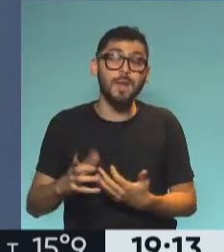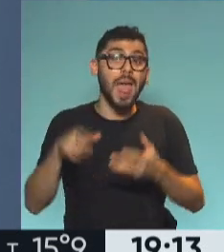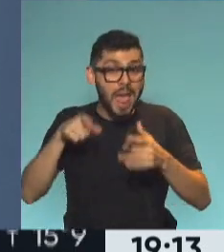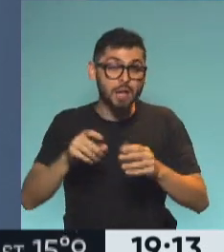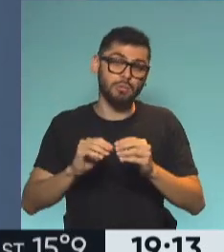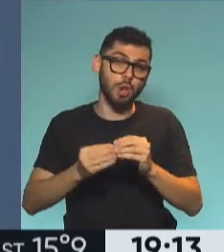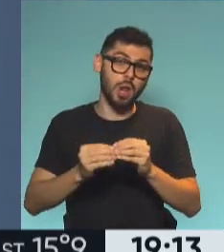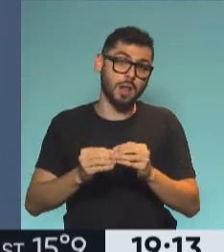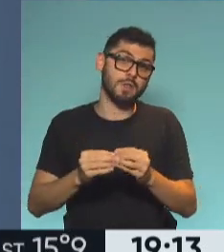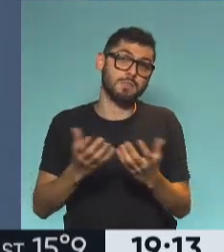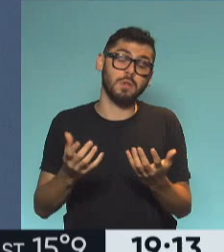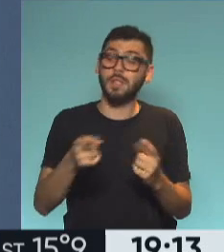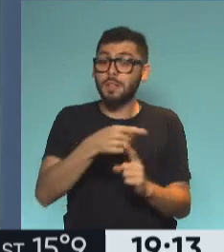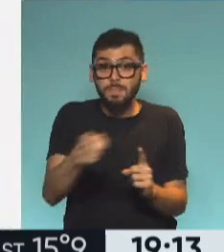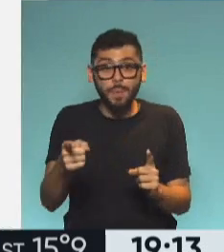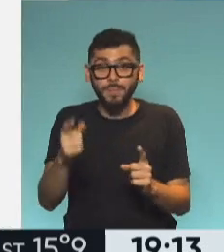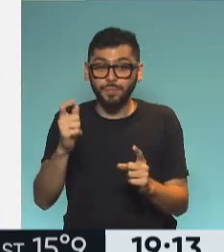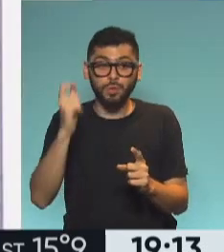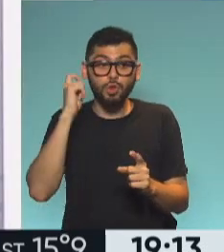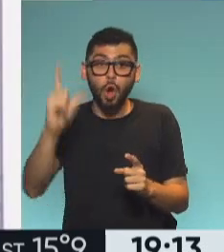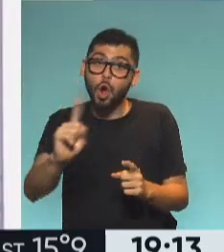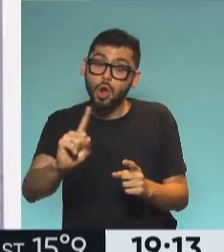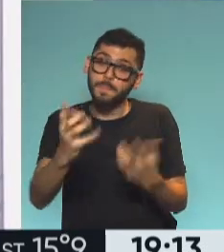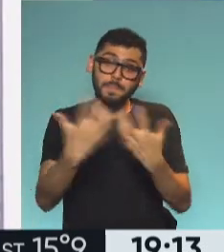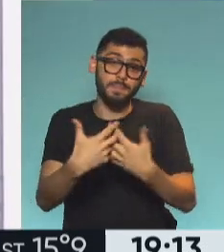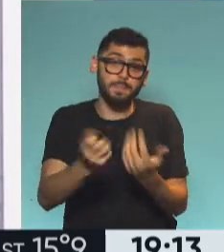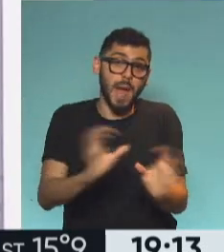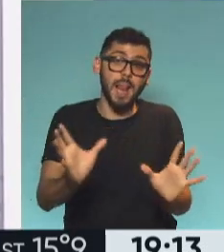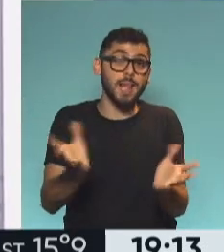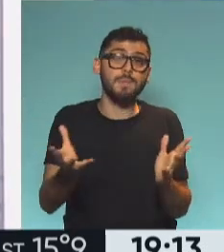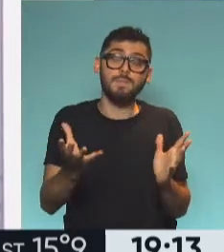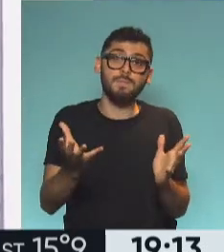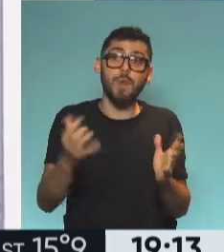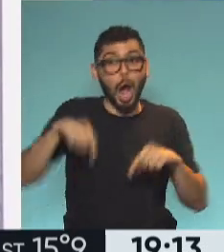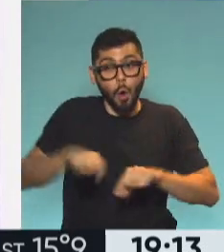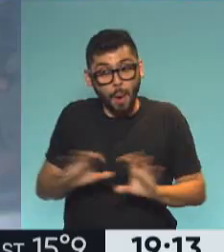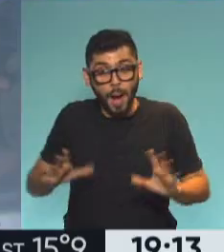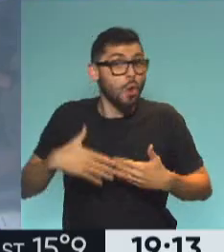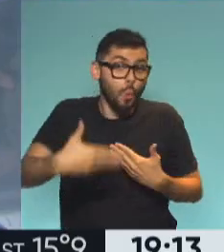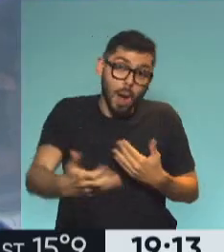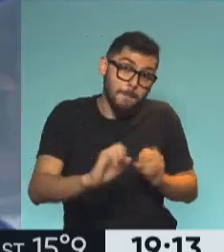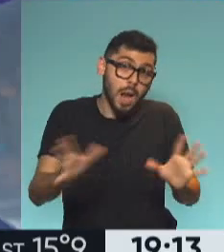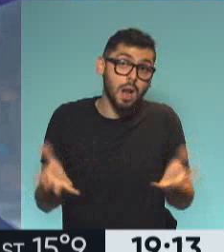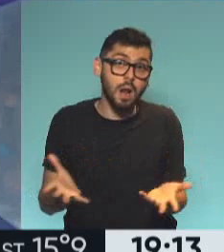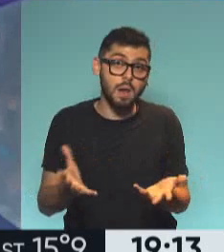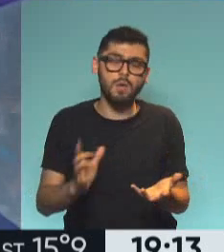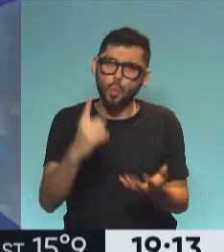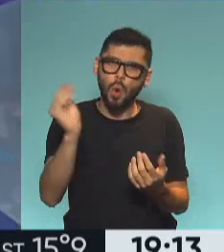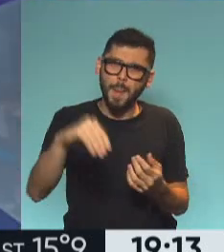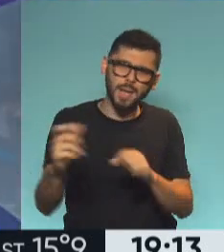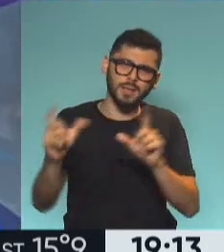inconveniente. Hasta que no logremos hacer eso, estamos mal. La realidad es que vamos a estar mal. ¿Hay alguna más? Tenemos una